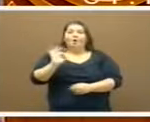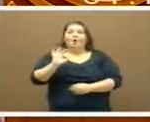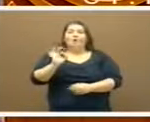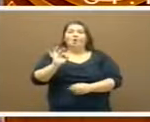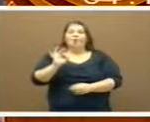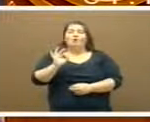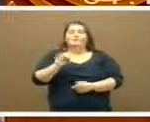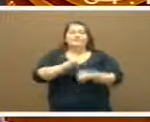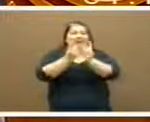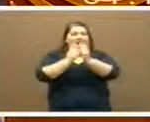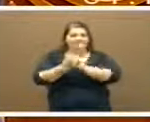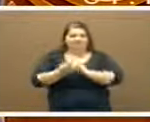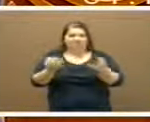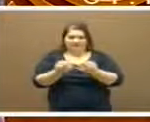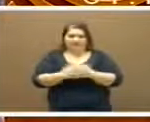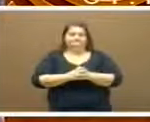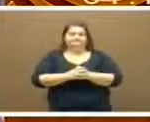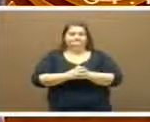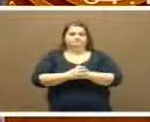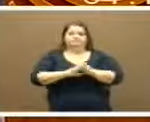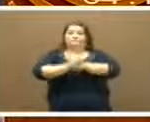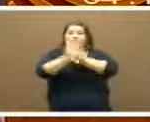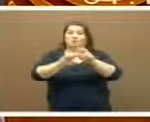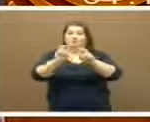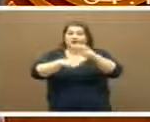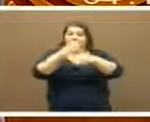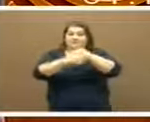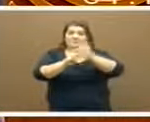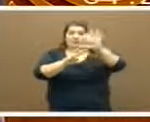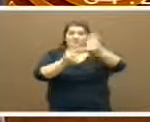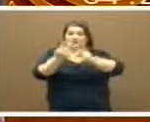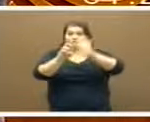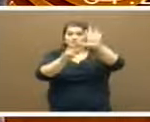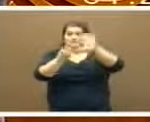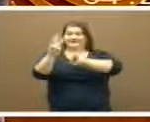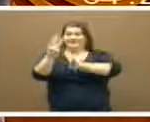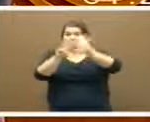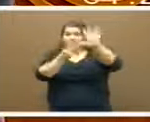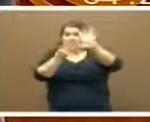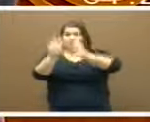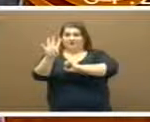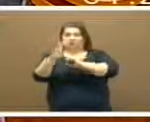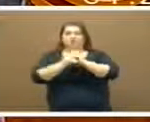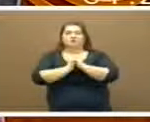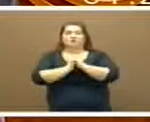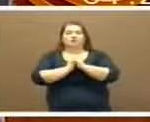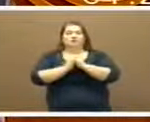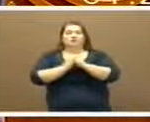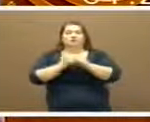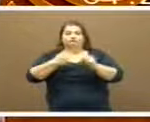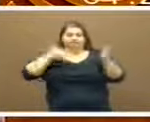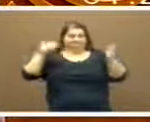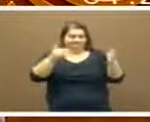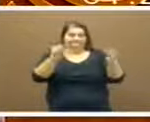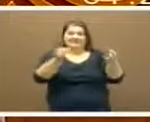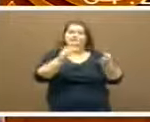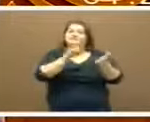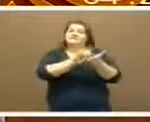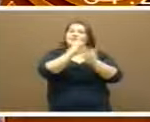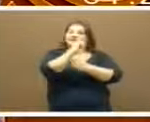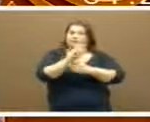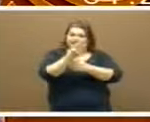o hay que cambiar. Y las últimas enmiendas, las 82, 83 y 84, están dedicadas también en el servicio